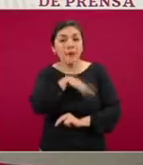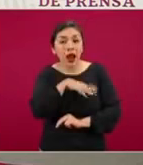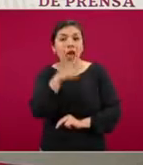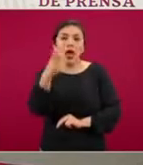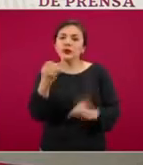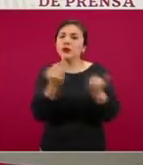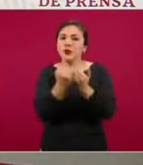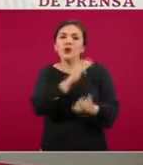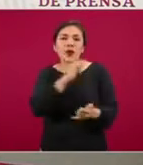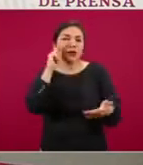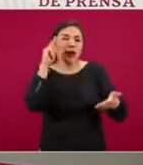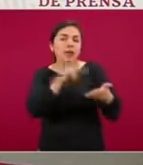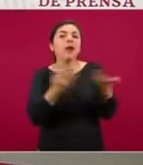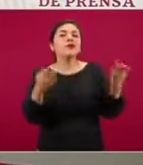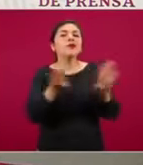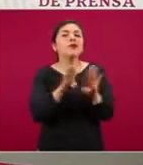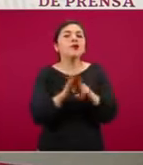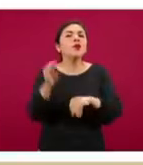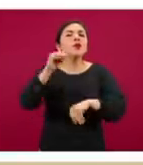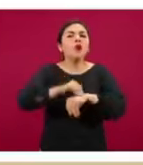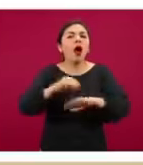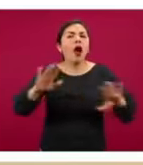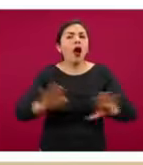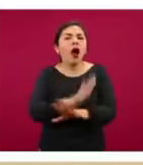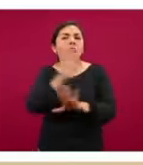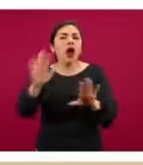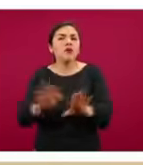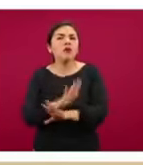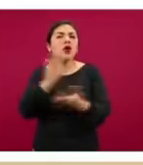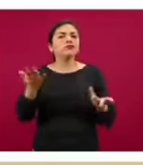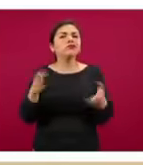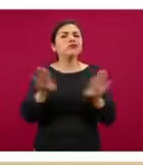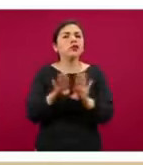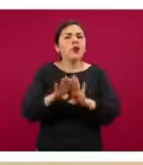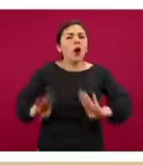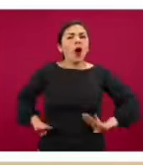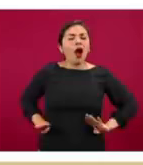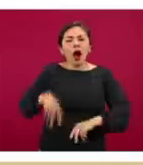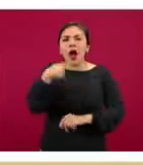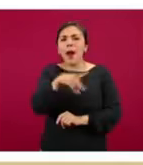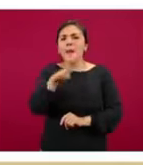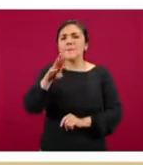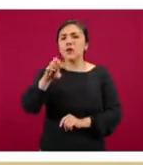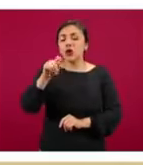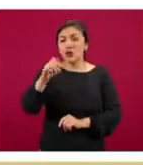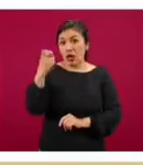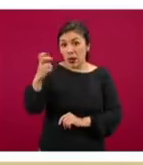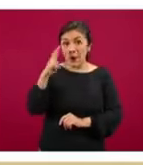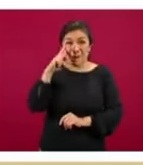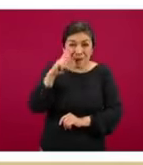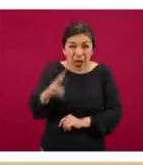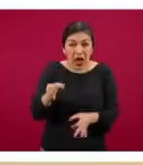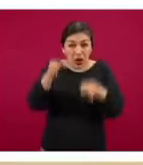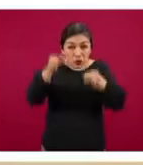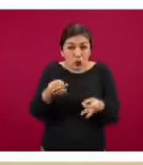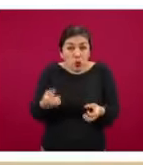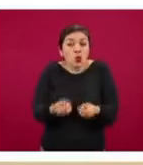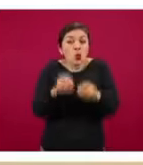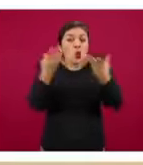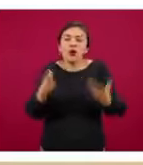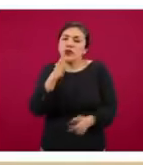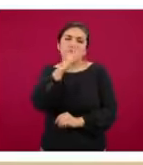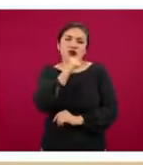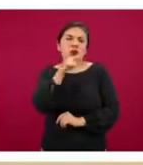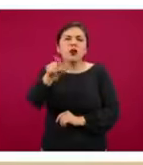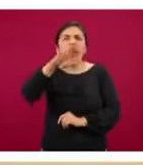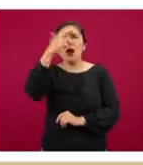nos permite ver un poco el comportamiento de cómo se están dando estos brotes. No nos permite ver directamente la magnitud. Recordemos que un